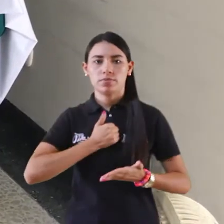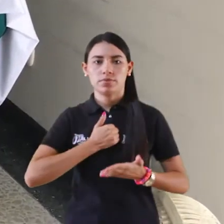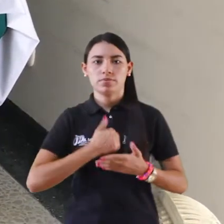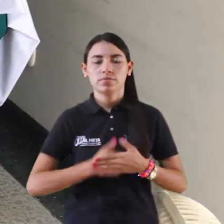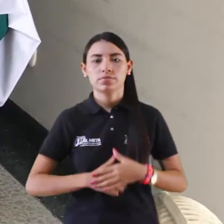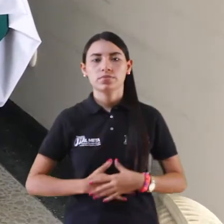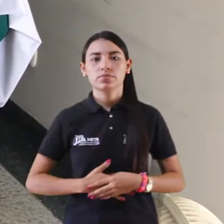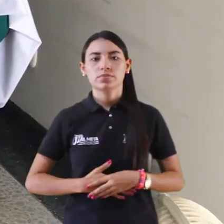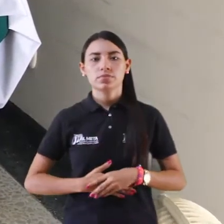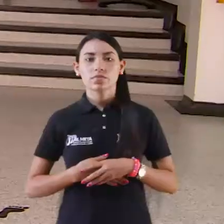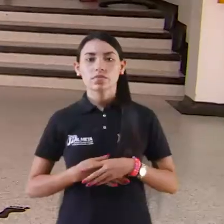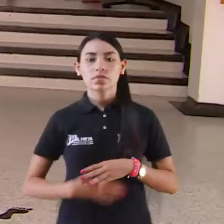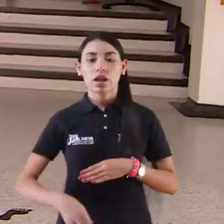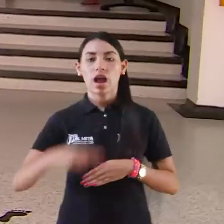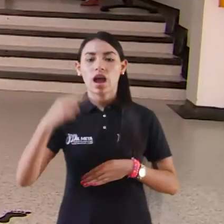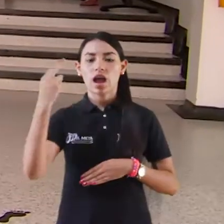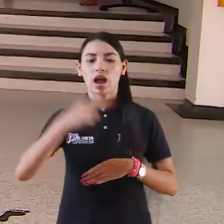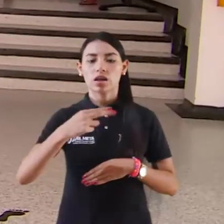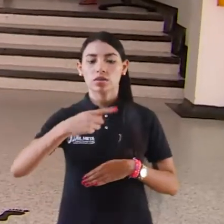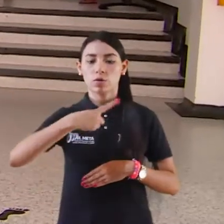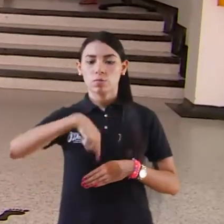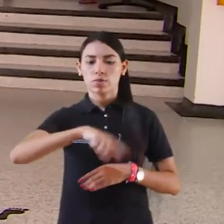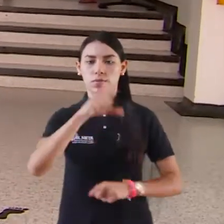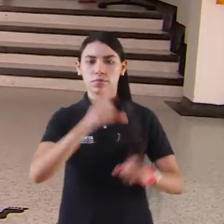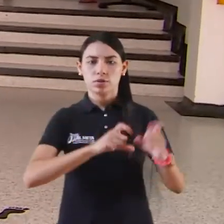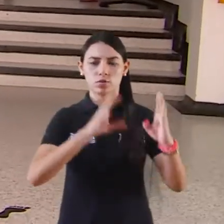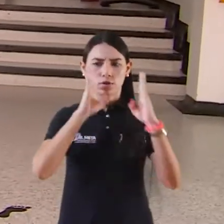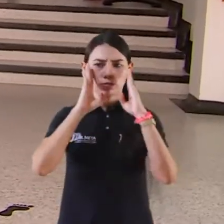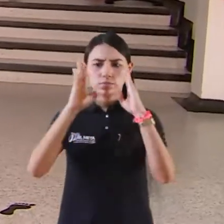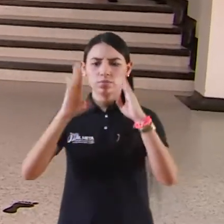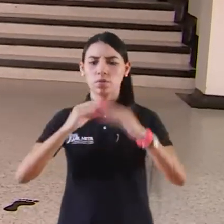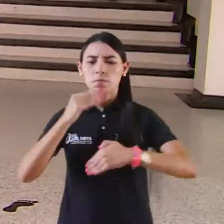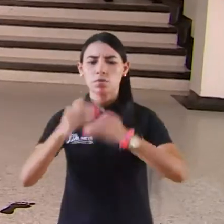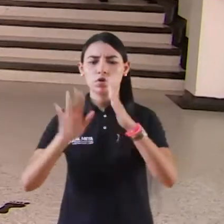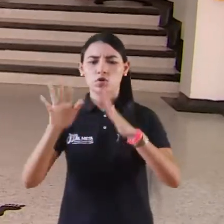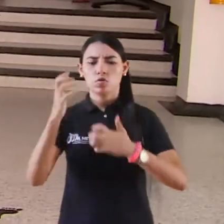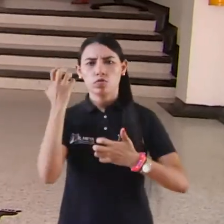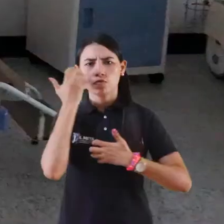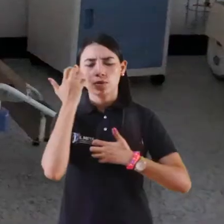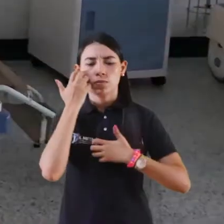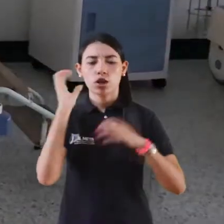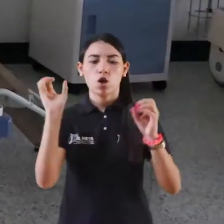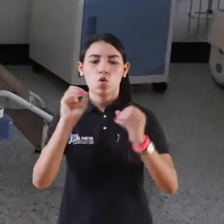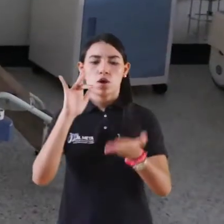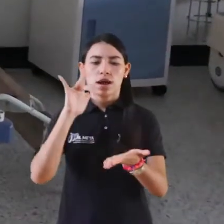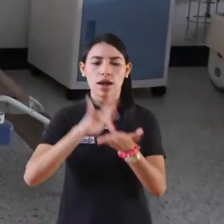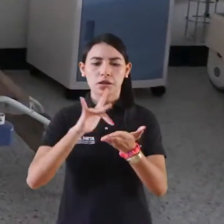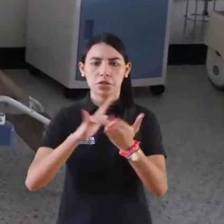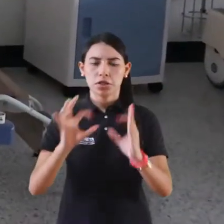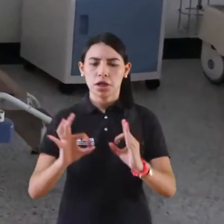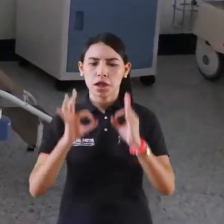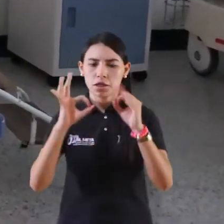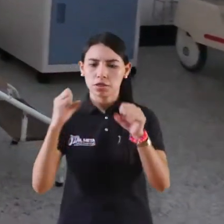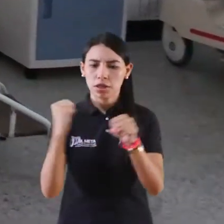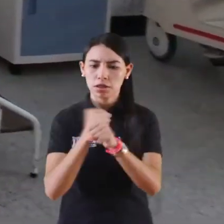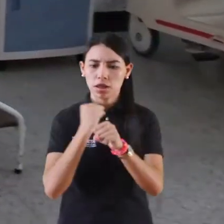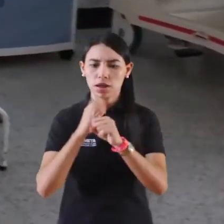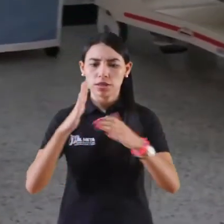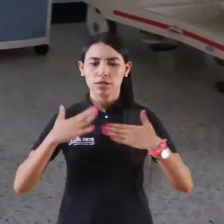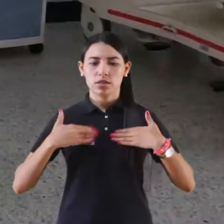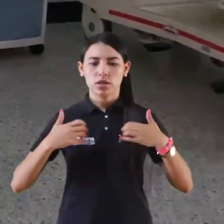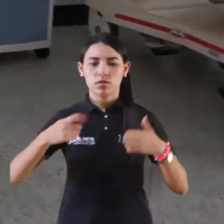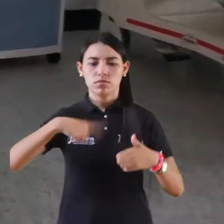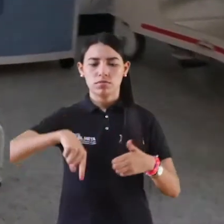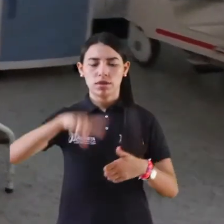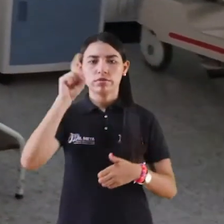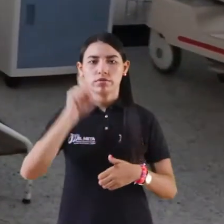obtener copia de la misma. A que se le preste durante todo el proceso de la enfermedad asistencia de calidad por trabajadores de la